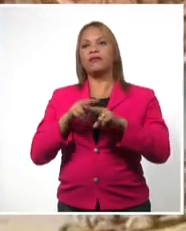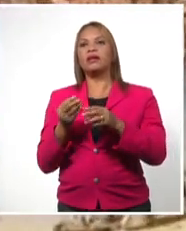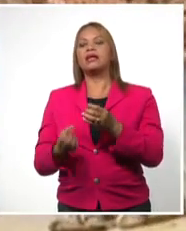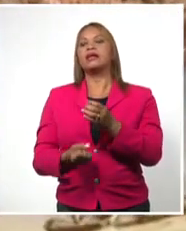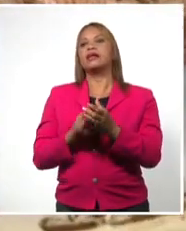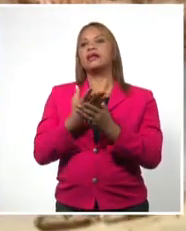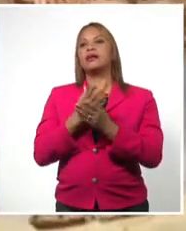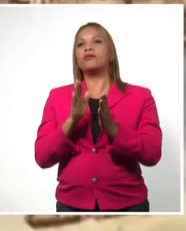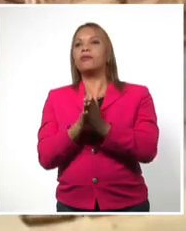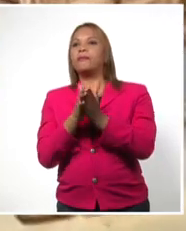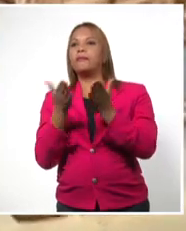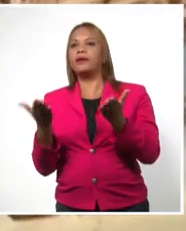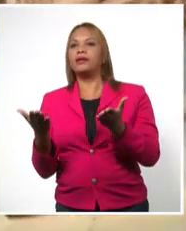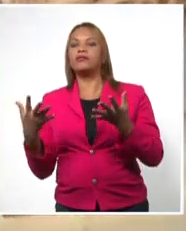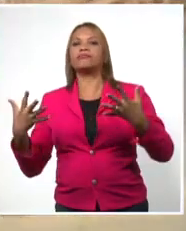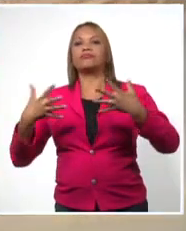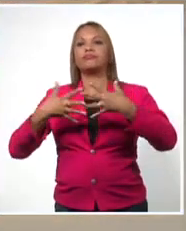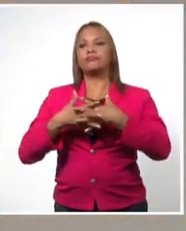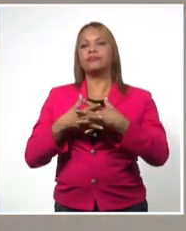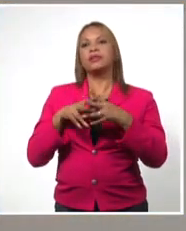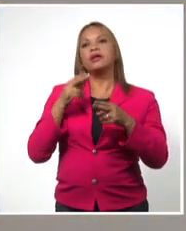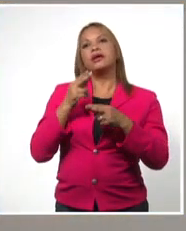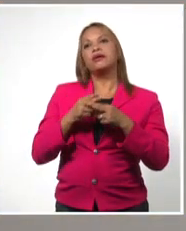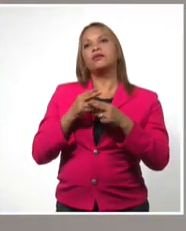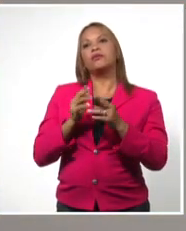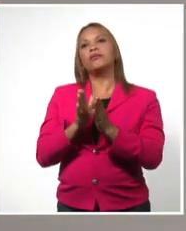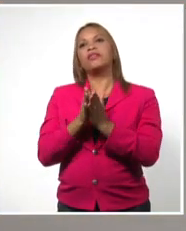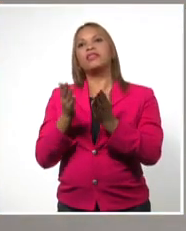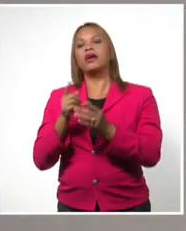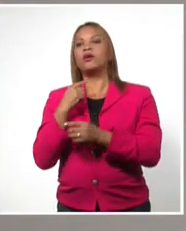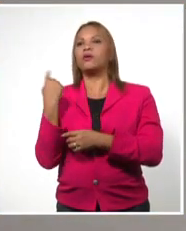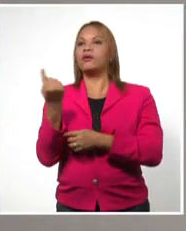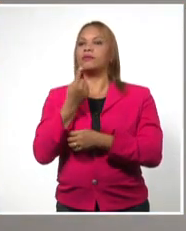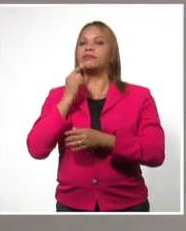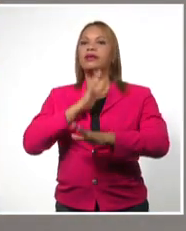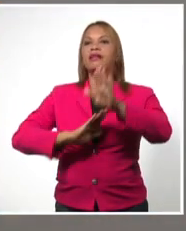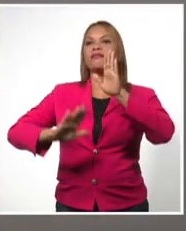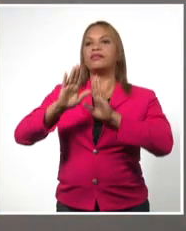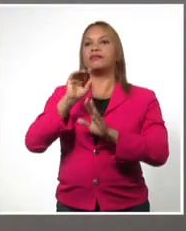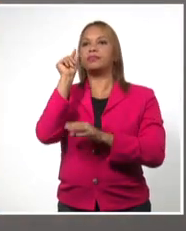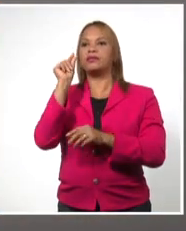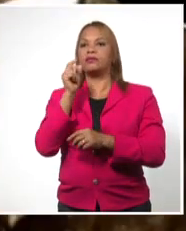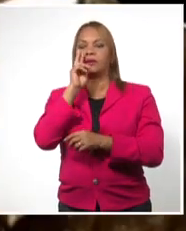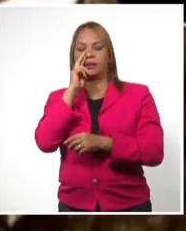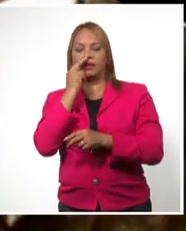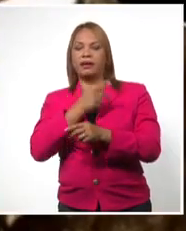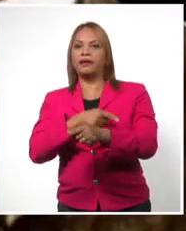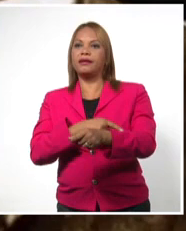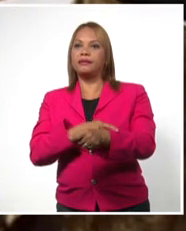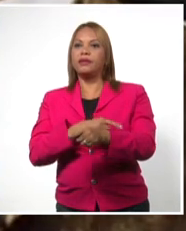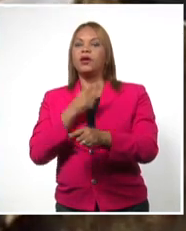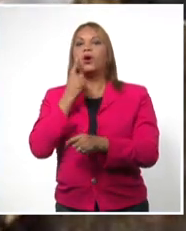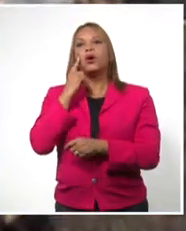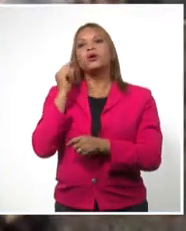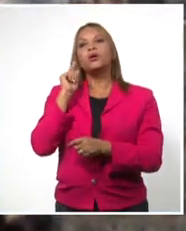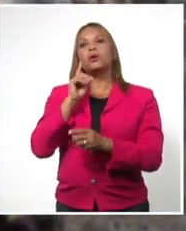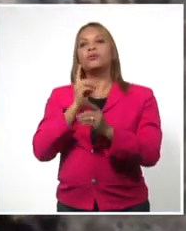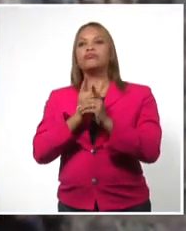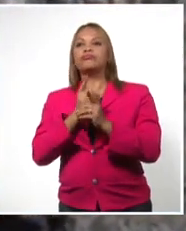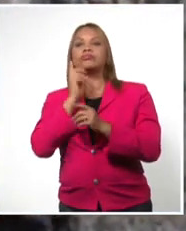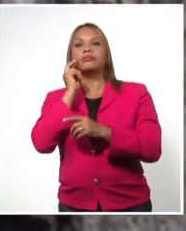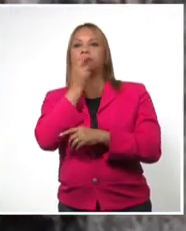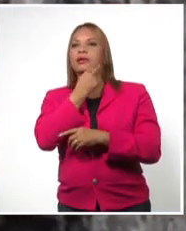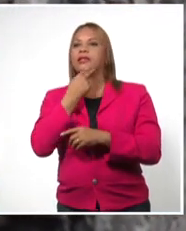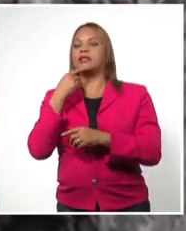La Fraternidad, que se hizo llamar Diario General para la Defensa de la Raza de Color en Cuba. Conoció a Martí y comenzó a pensar y hacer por